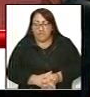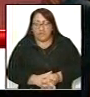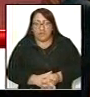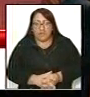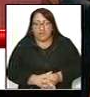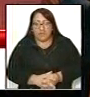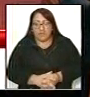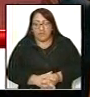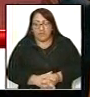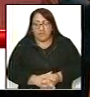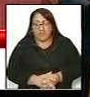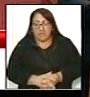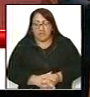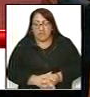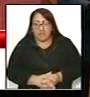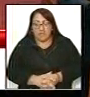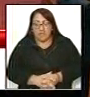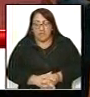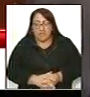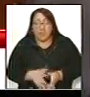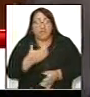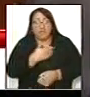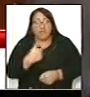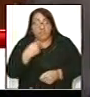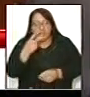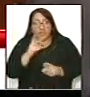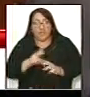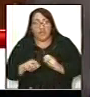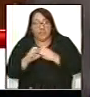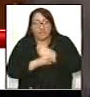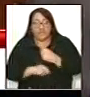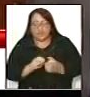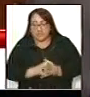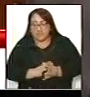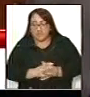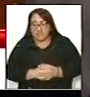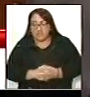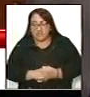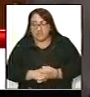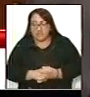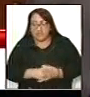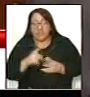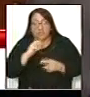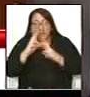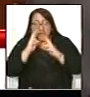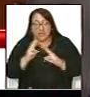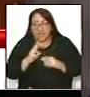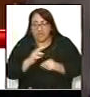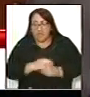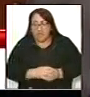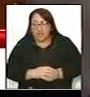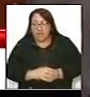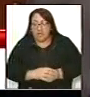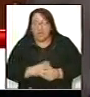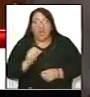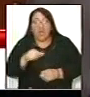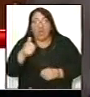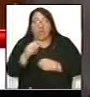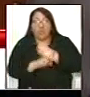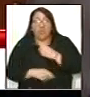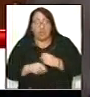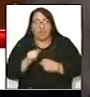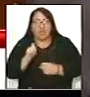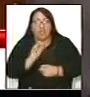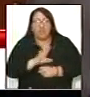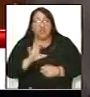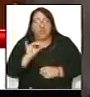Entonces, presidenta, lo que se tiene que ver acá en este país es el respeto a otro país y a